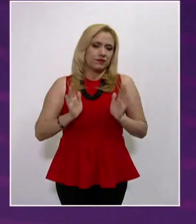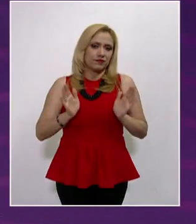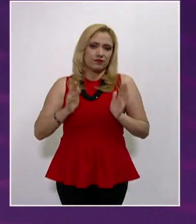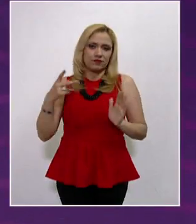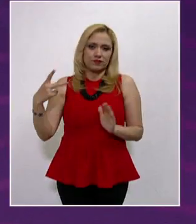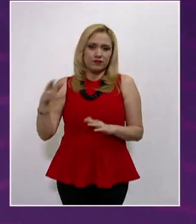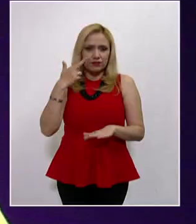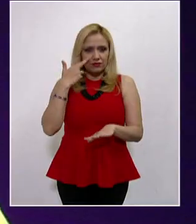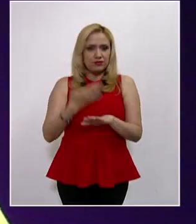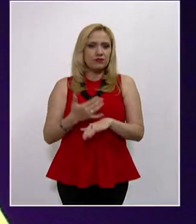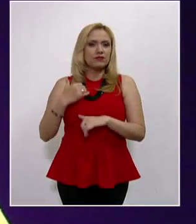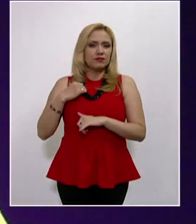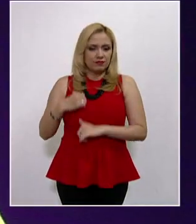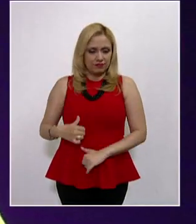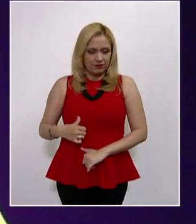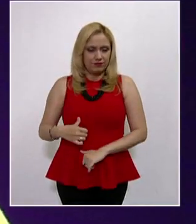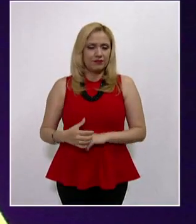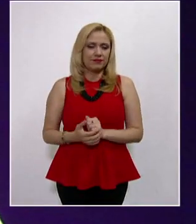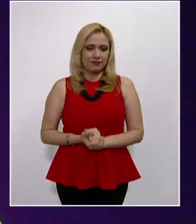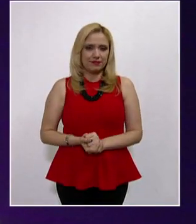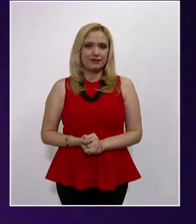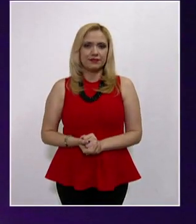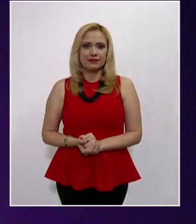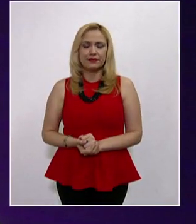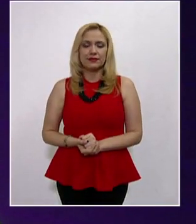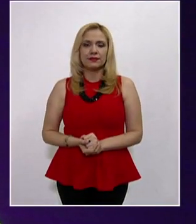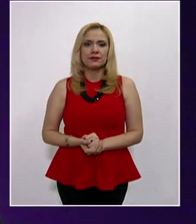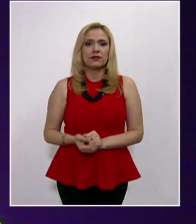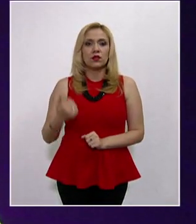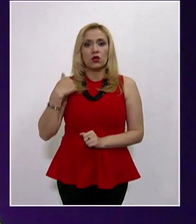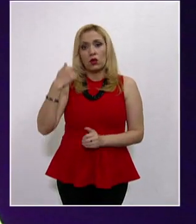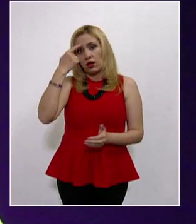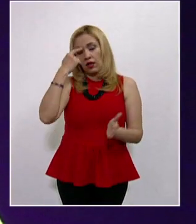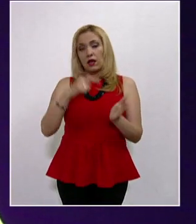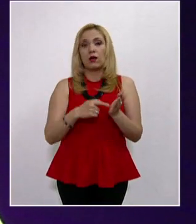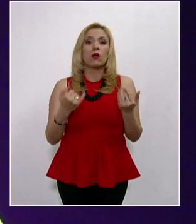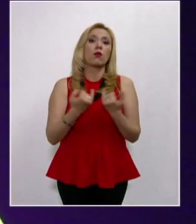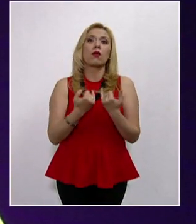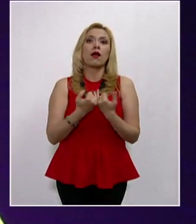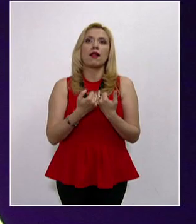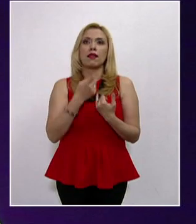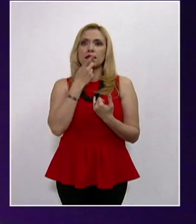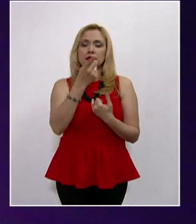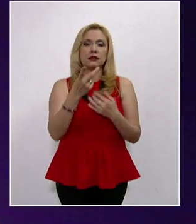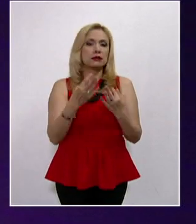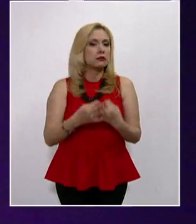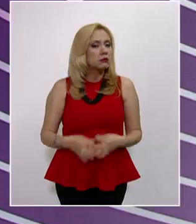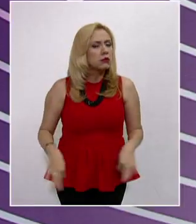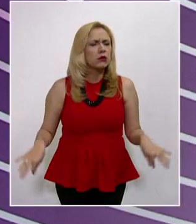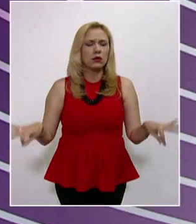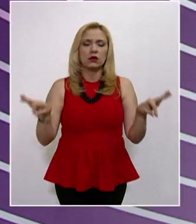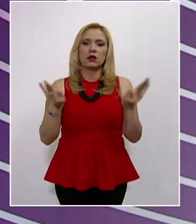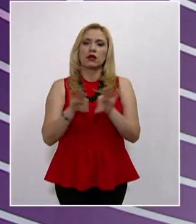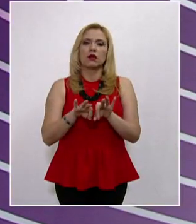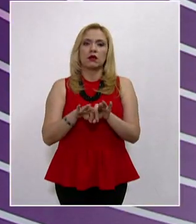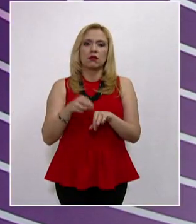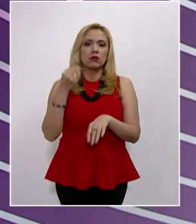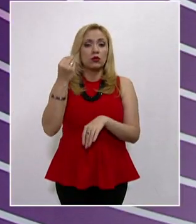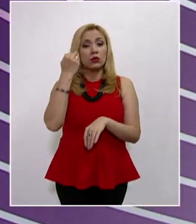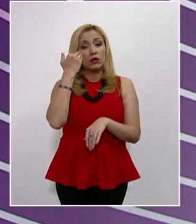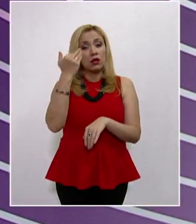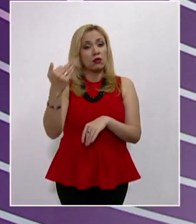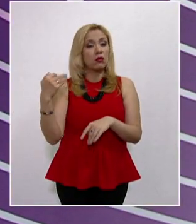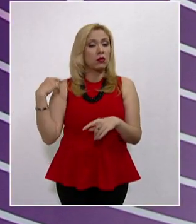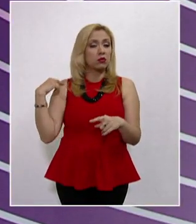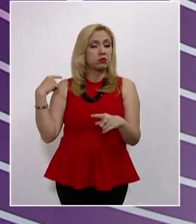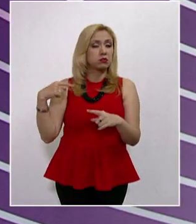sus tareas de seguridad pública. Creo que también es importante mencionar que por mucho tiempo